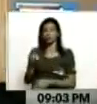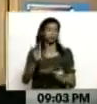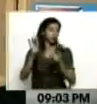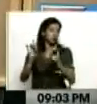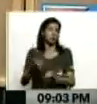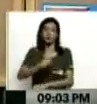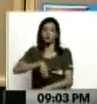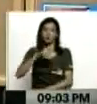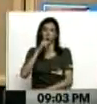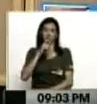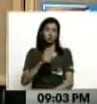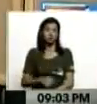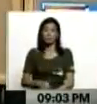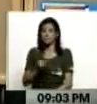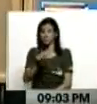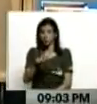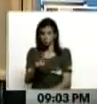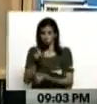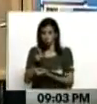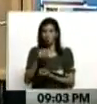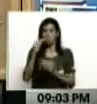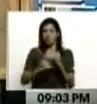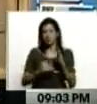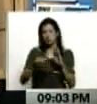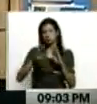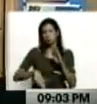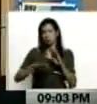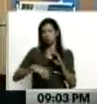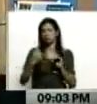tributarias decisión tomada por el presidente